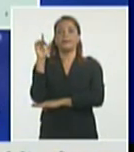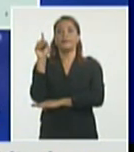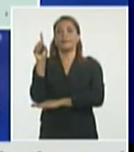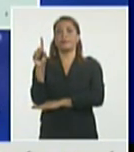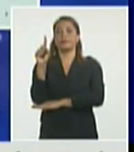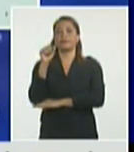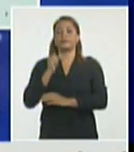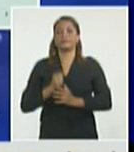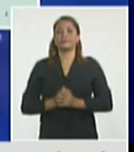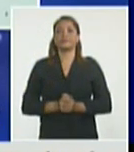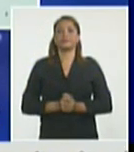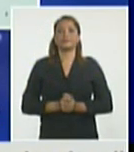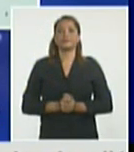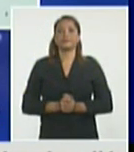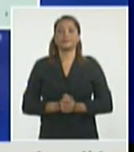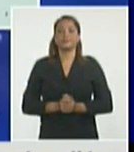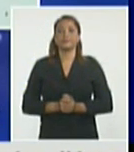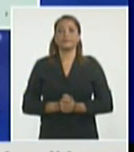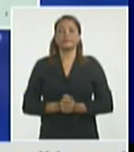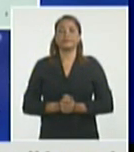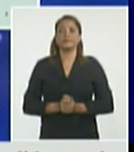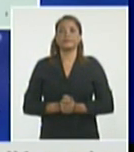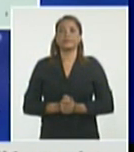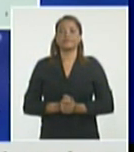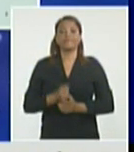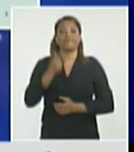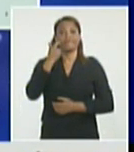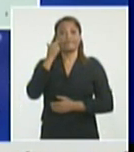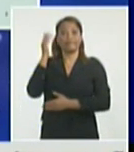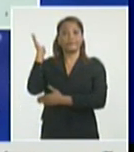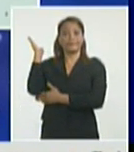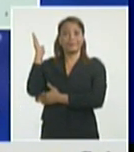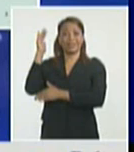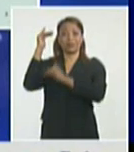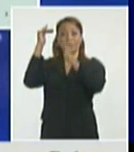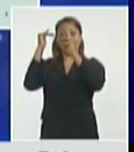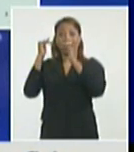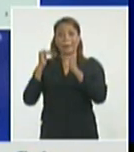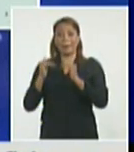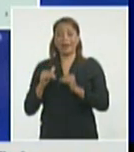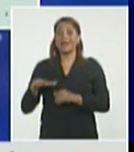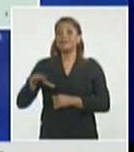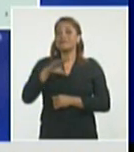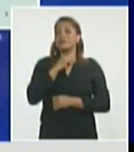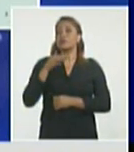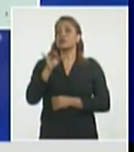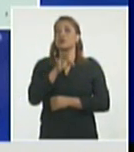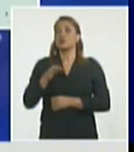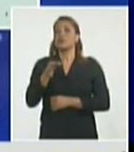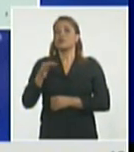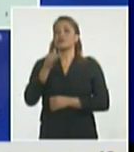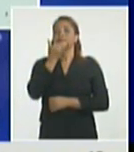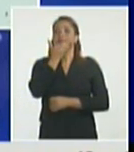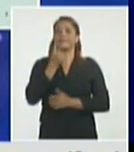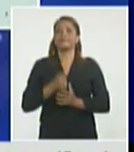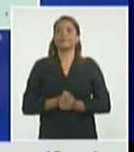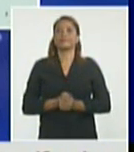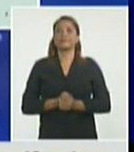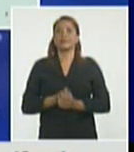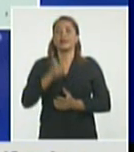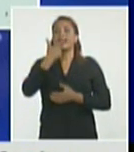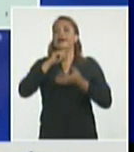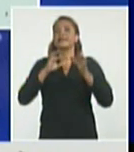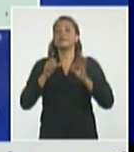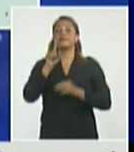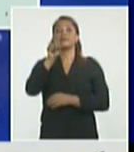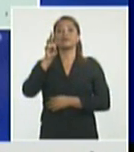5 y La Palma 1. Como ven, en todos sus municipios se diagnosticaron casos. Artemisa, 130